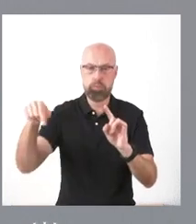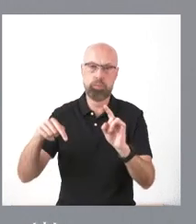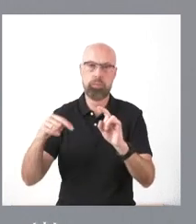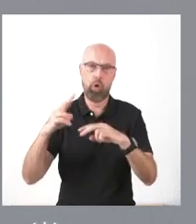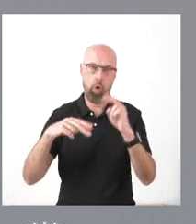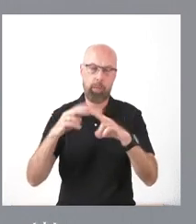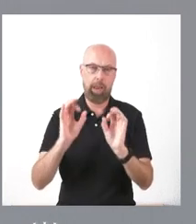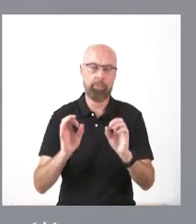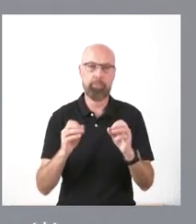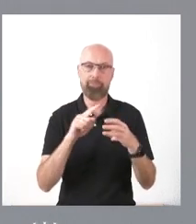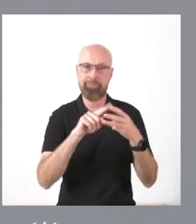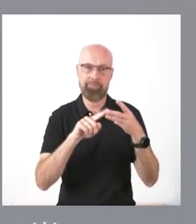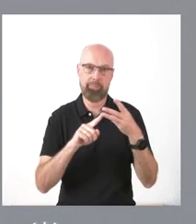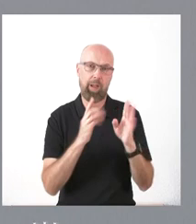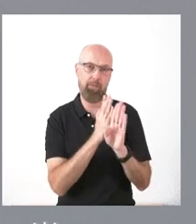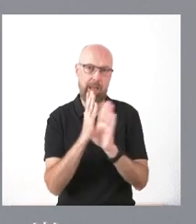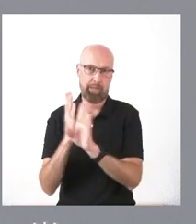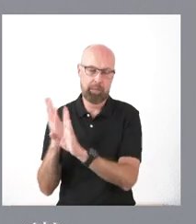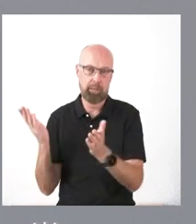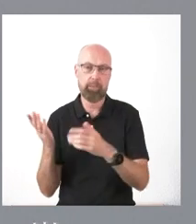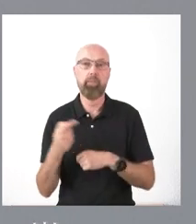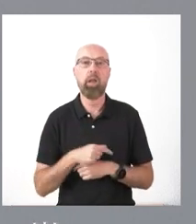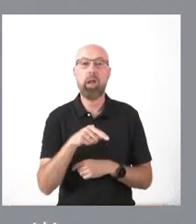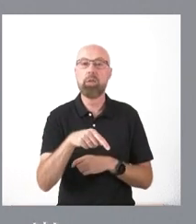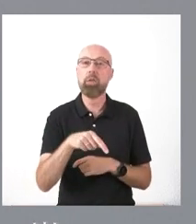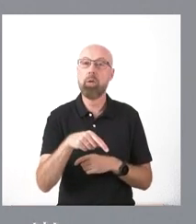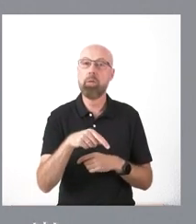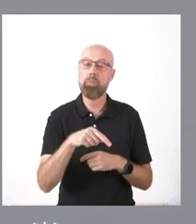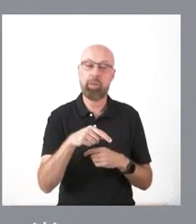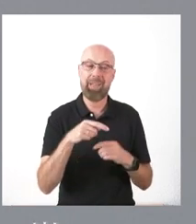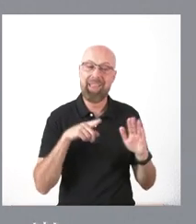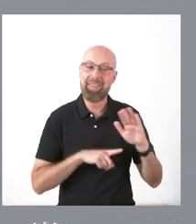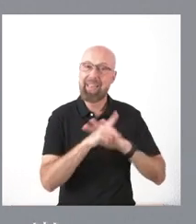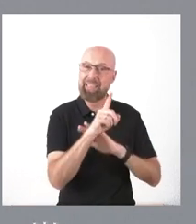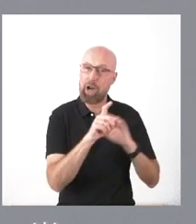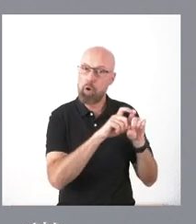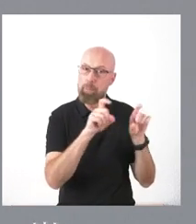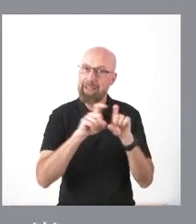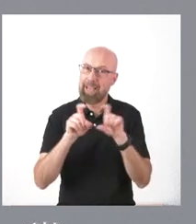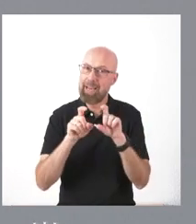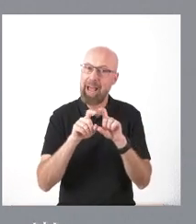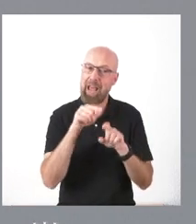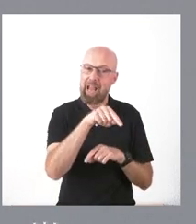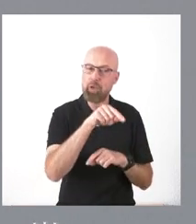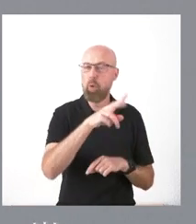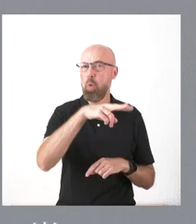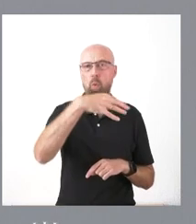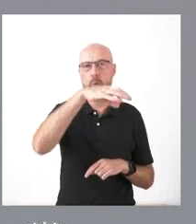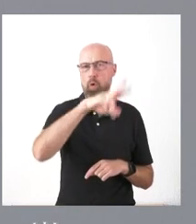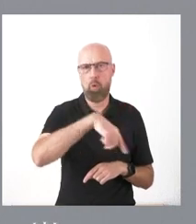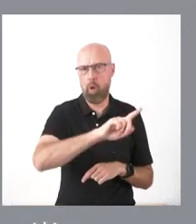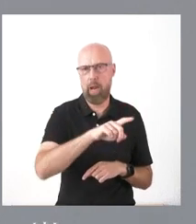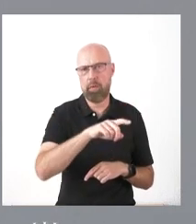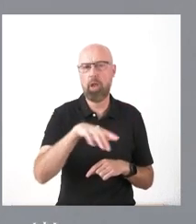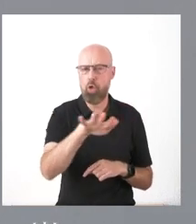como la obra Esta no es la única actuación que tenemos en el entorno de desarrollo empresarial por parte de la junta de Castilla y León en esa zona a